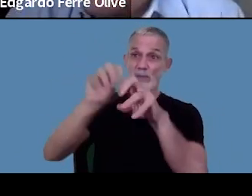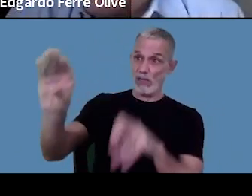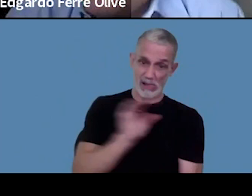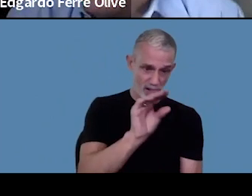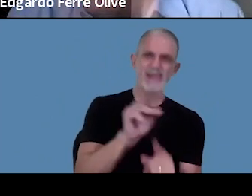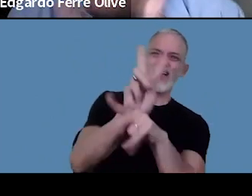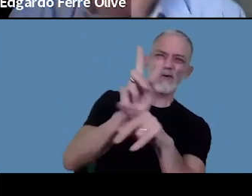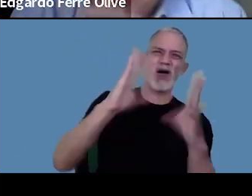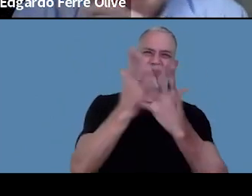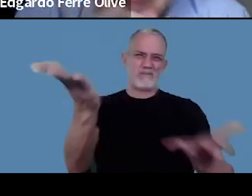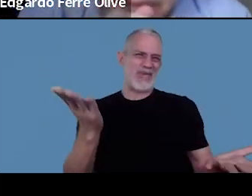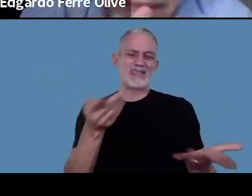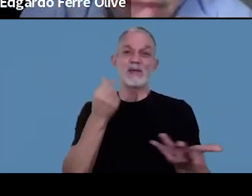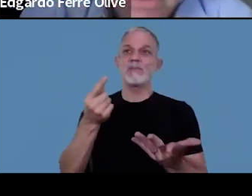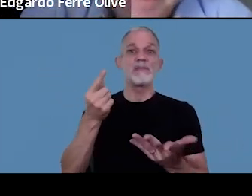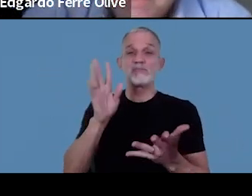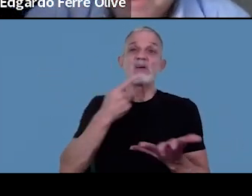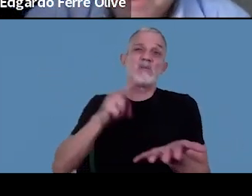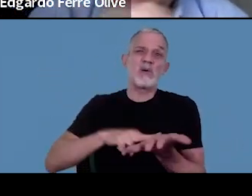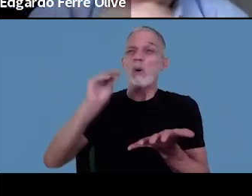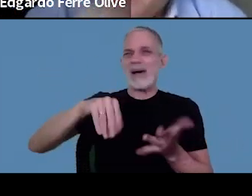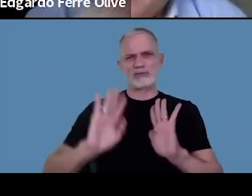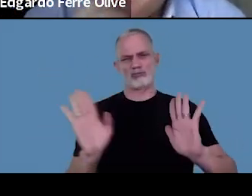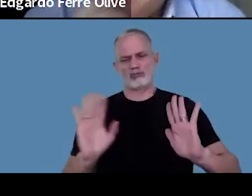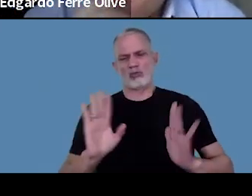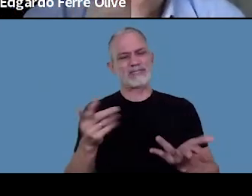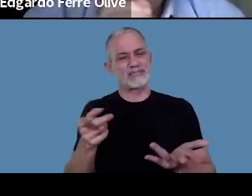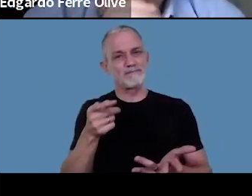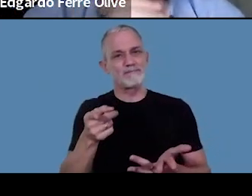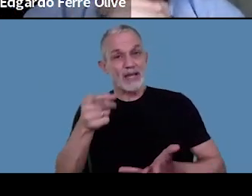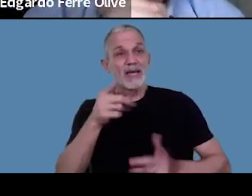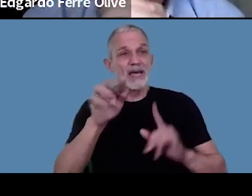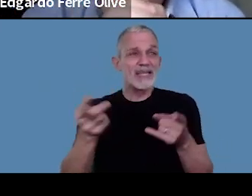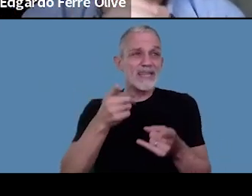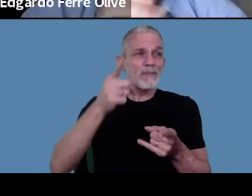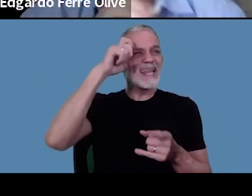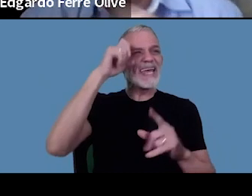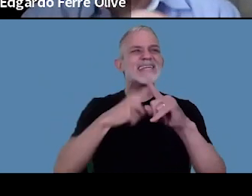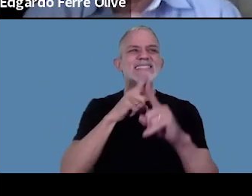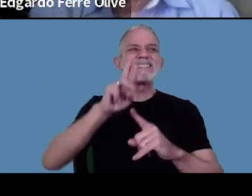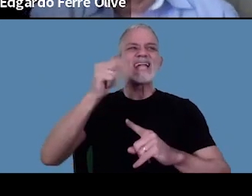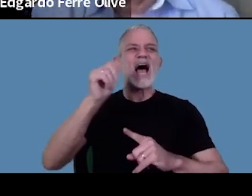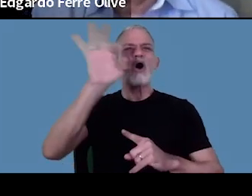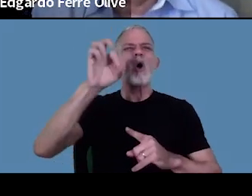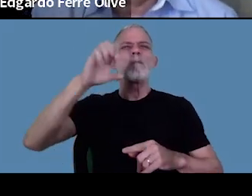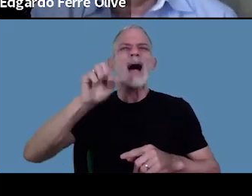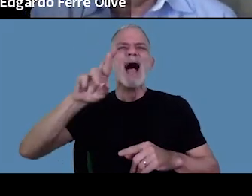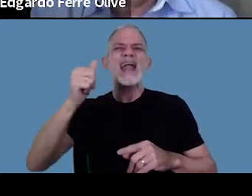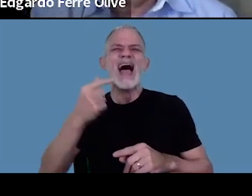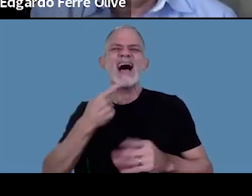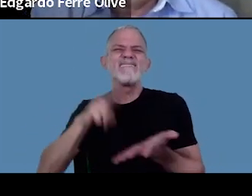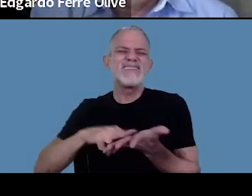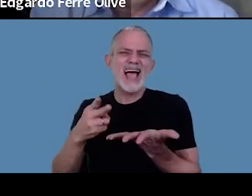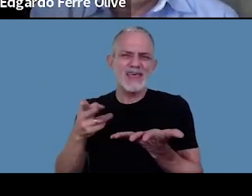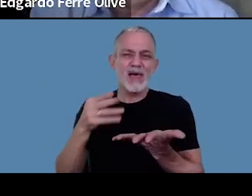tiene finalidad ecológica, será un impuesto más. Y otro aspecto, tener en cuenta la extra o parafiscalidad. ¿Está bien? Que no busque la fiscalidad